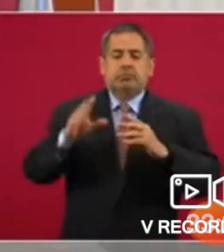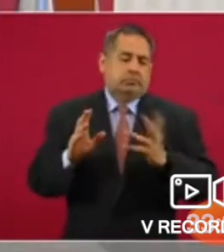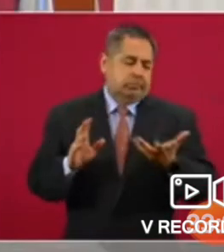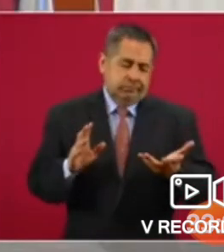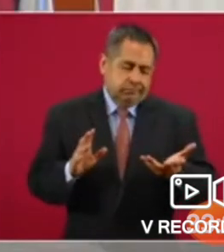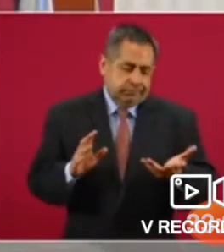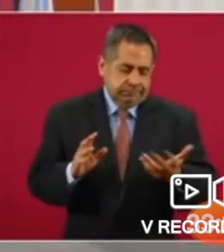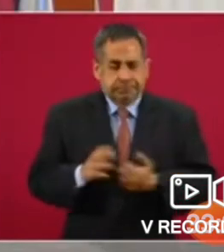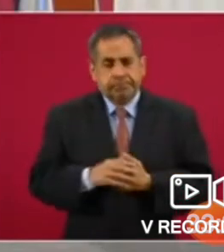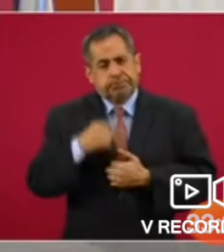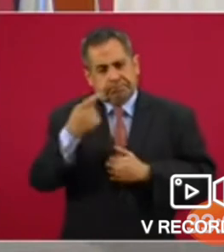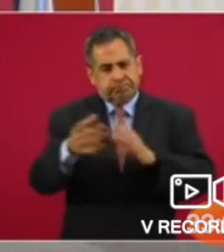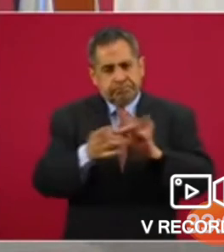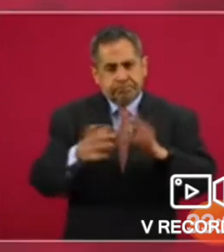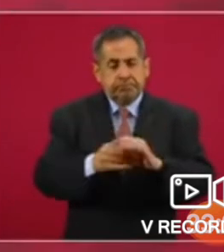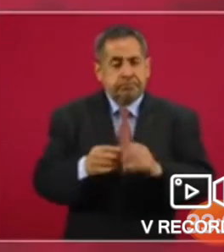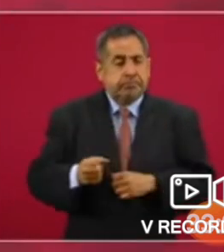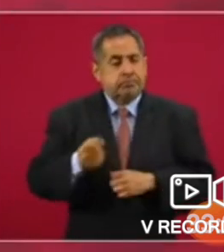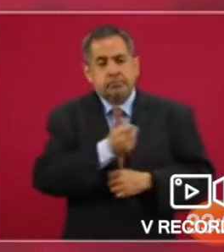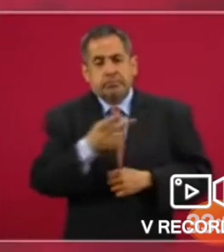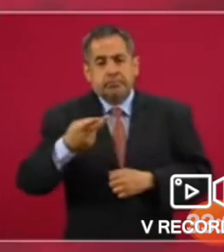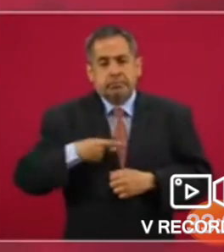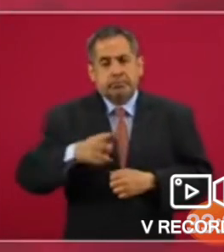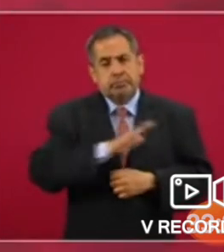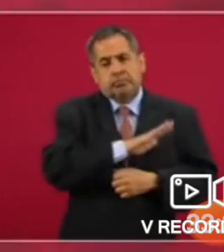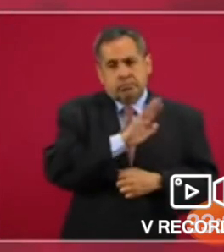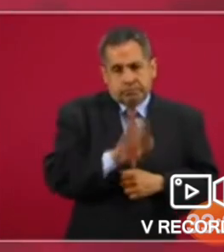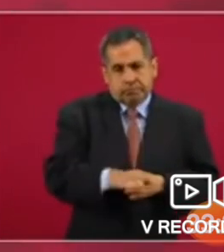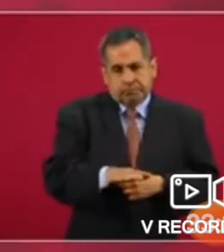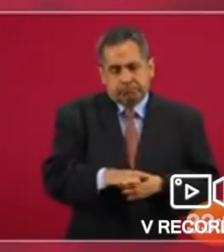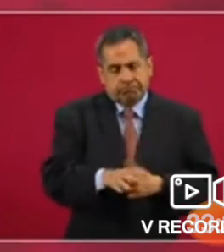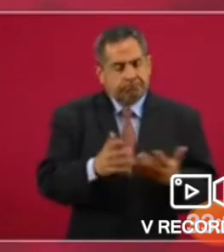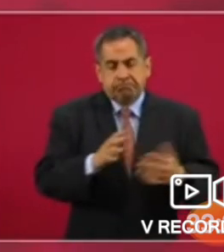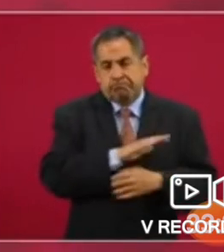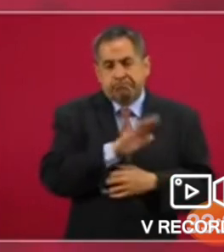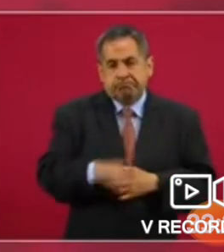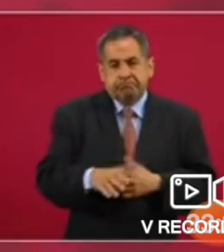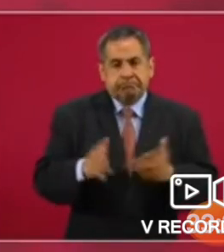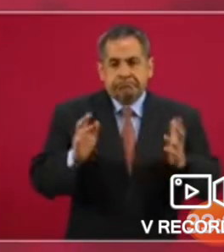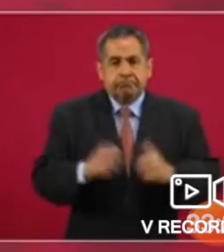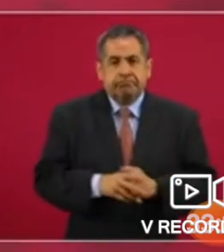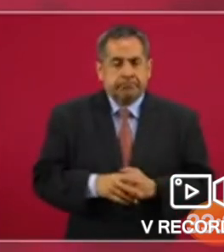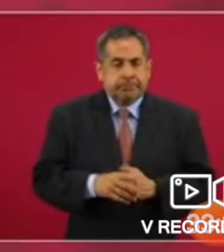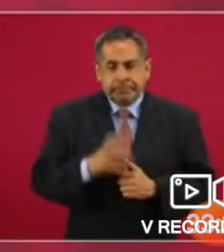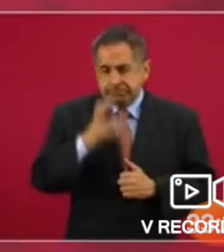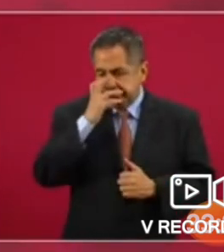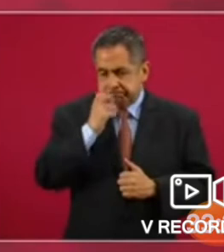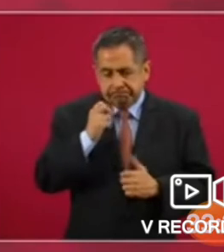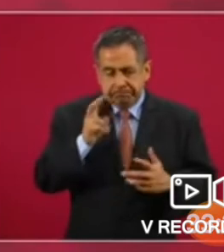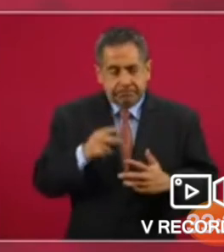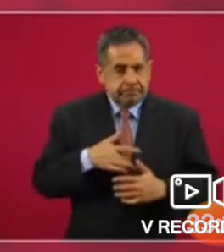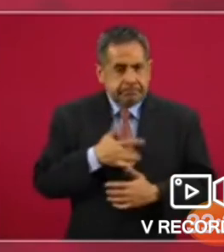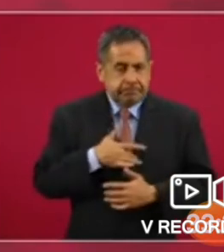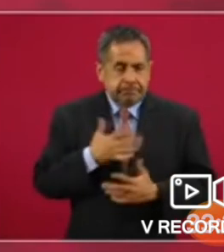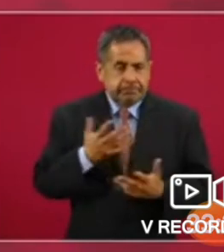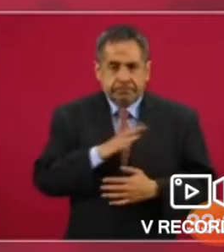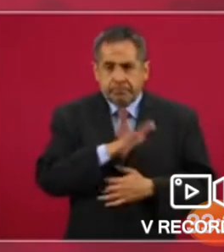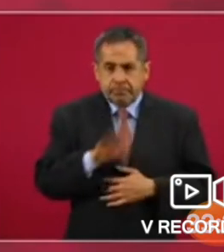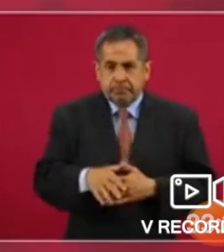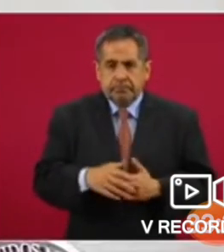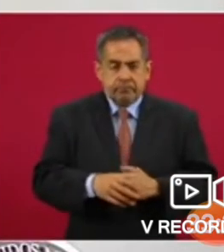claro, las personas que fallecieron, fallecieron. Y es triste, es lamentable,